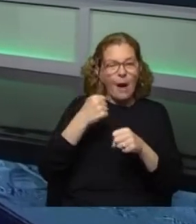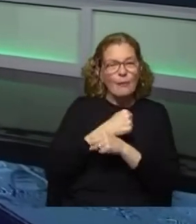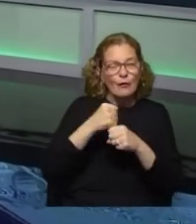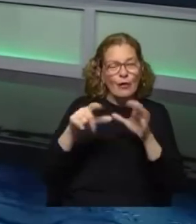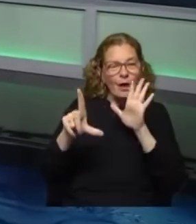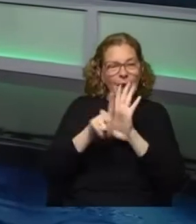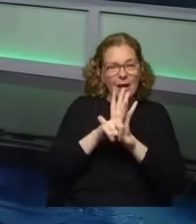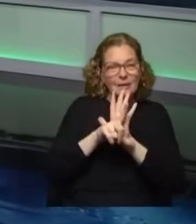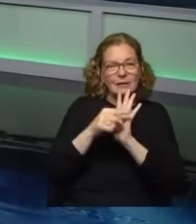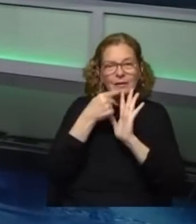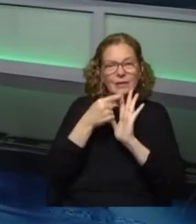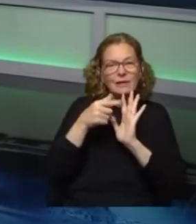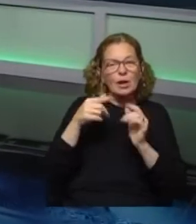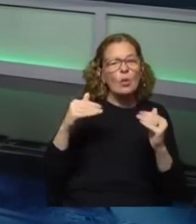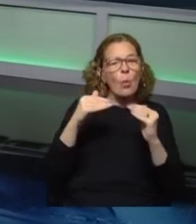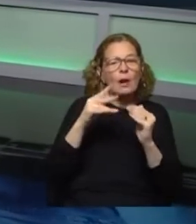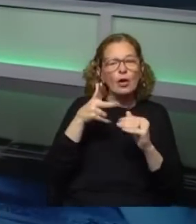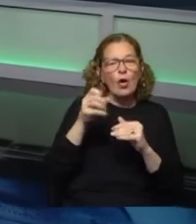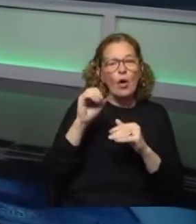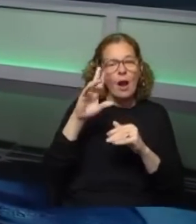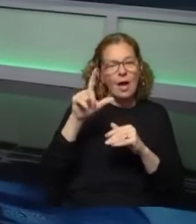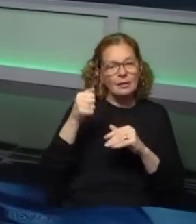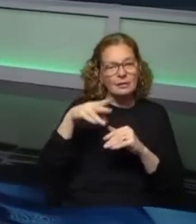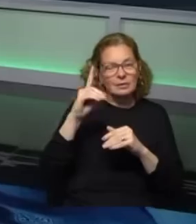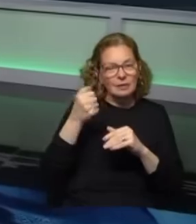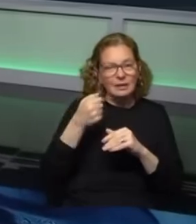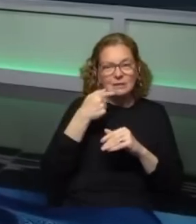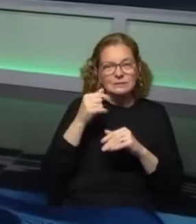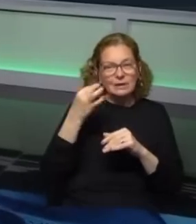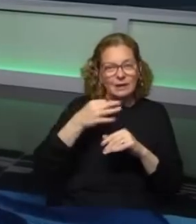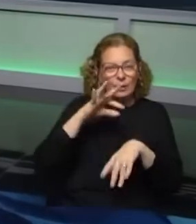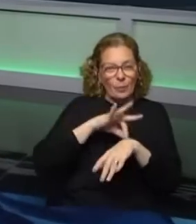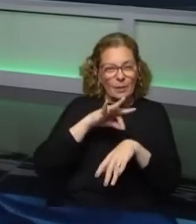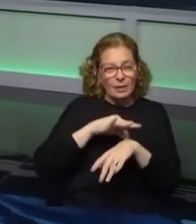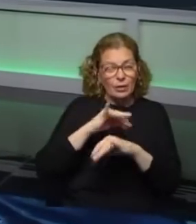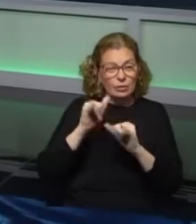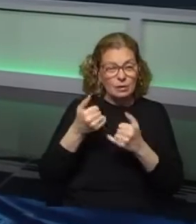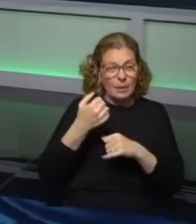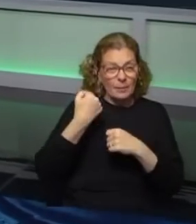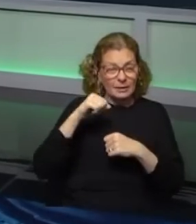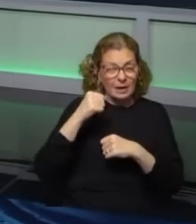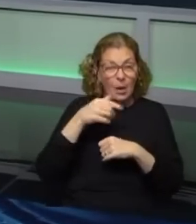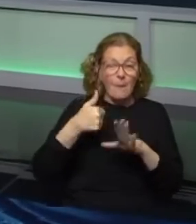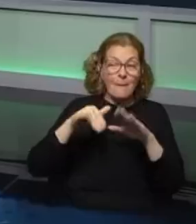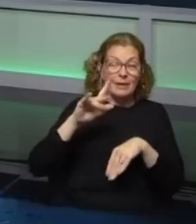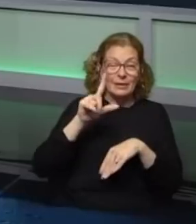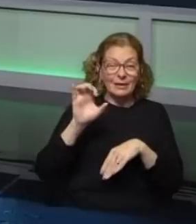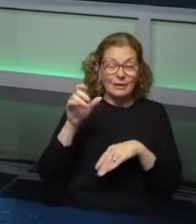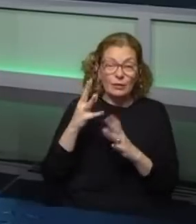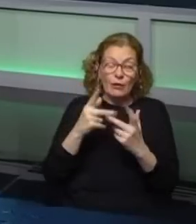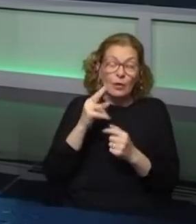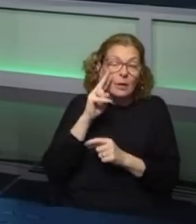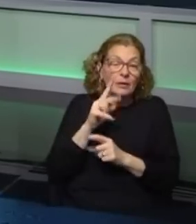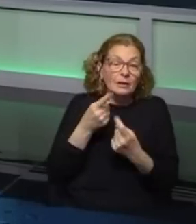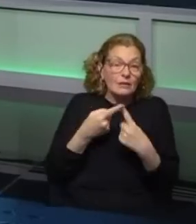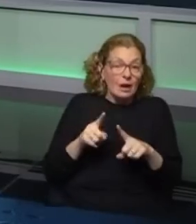la habilita al igual que Holanda Lo cierto es que marketing es un médico que ya ha practicado más de 100 eutanasias tiene una visión muy particular